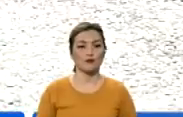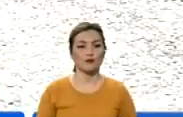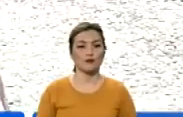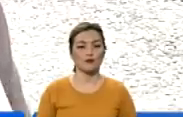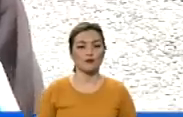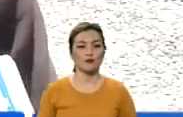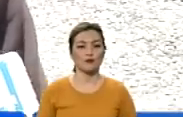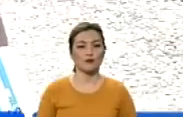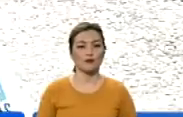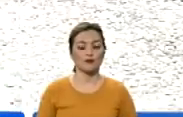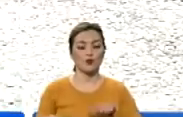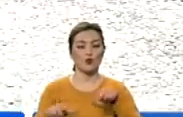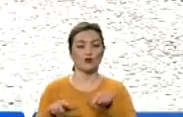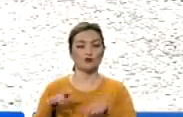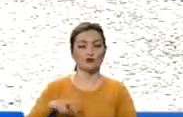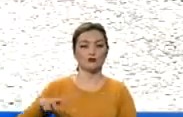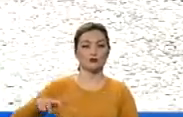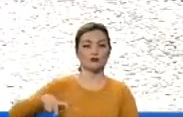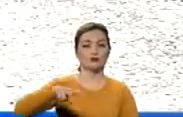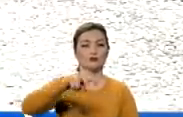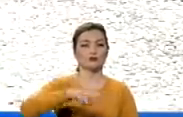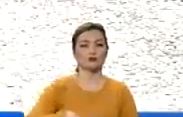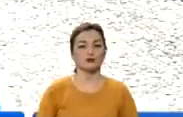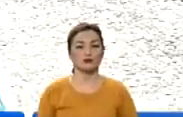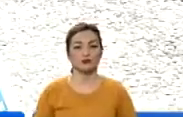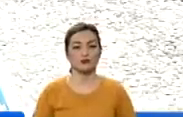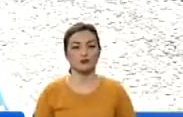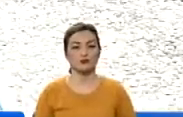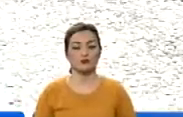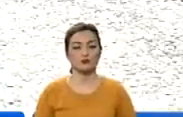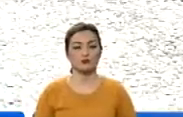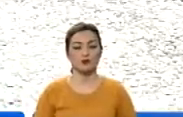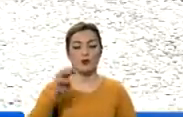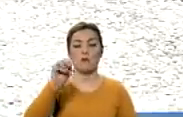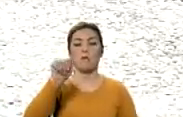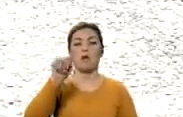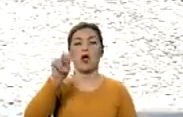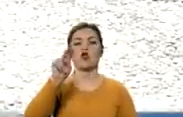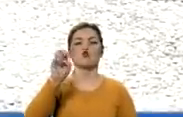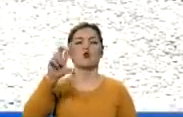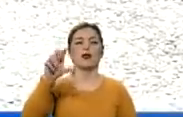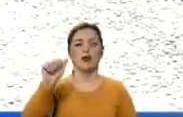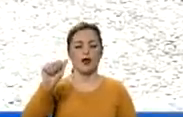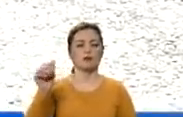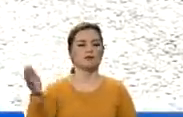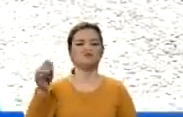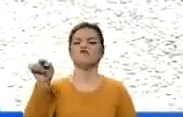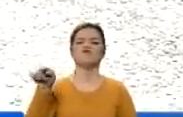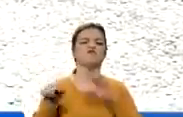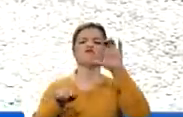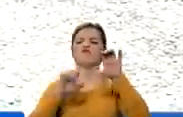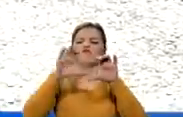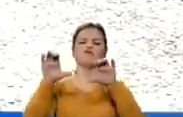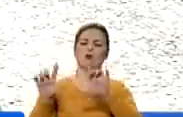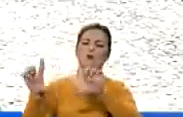Arte Contemporáneo ofrece una exposición que se llama Manuela Rivadeneira, que es una antológica, Es una exposición